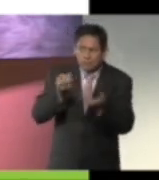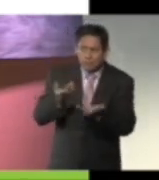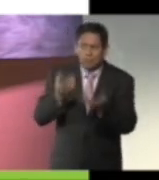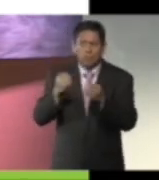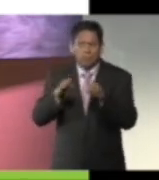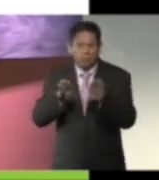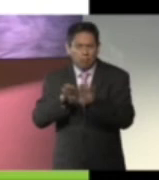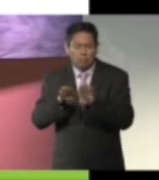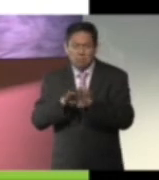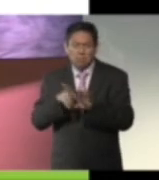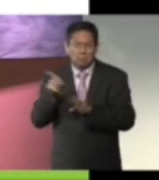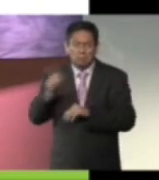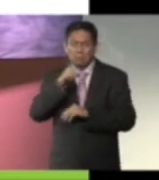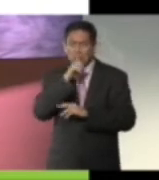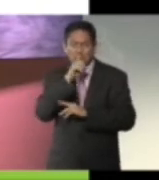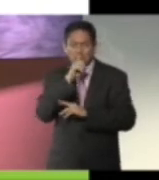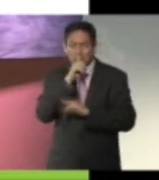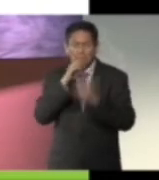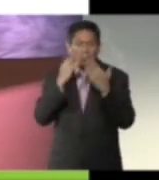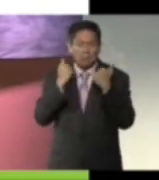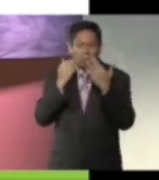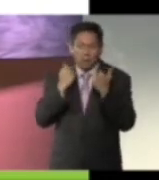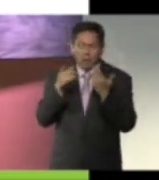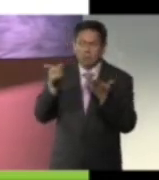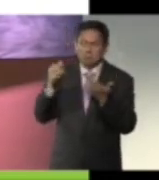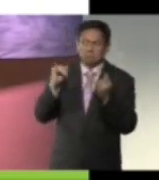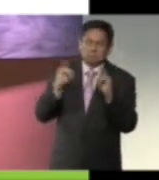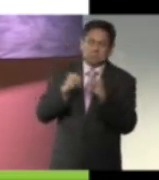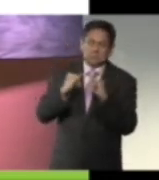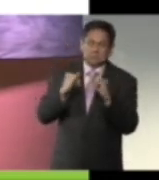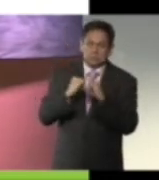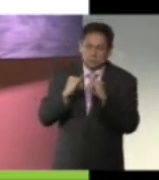del mercado financiero, en las instituciones?